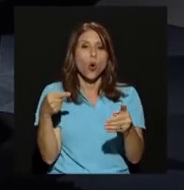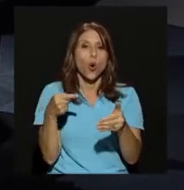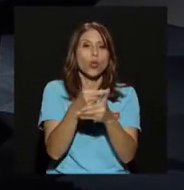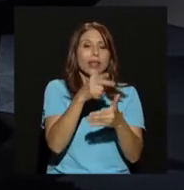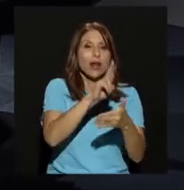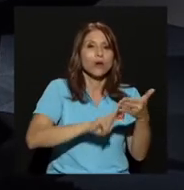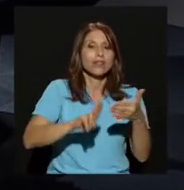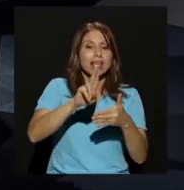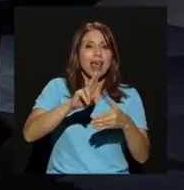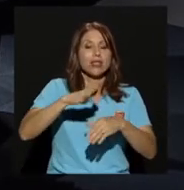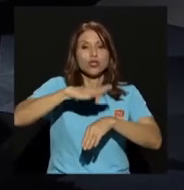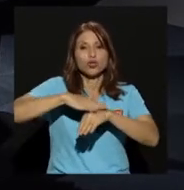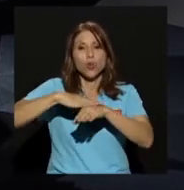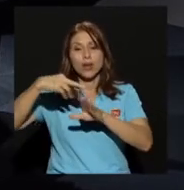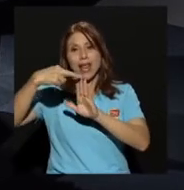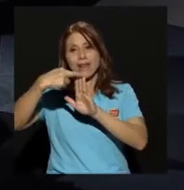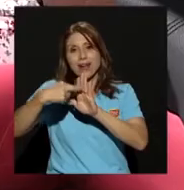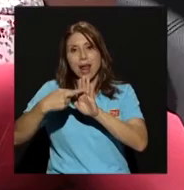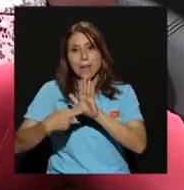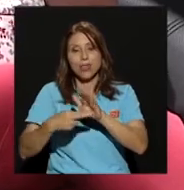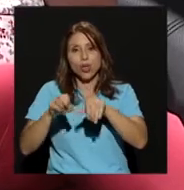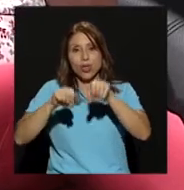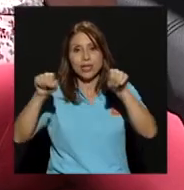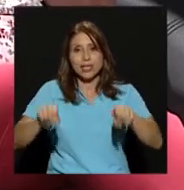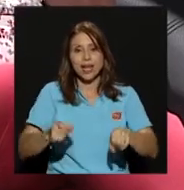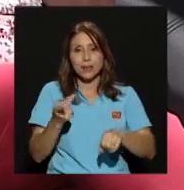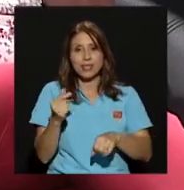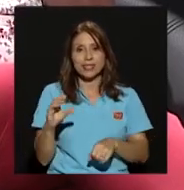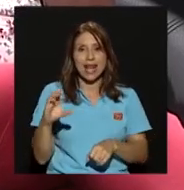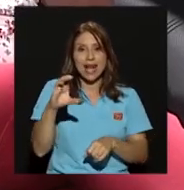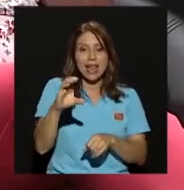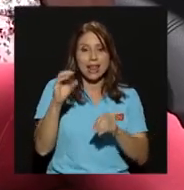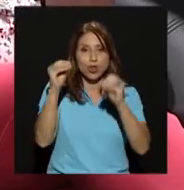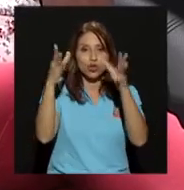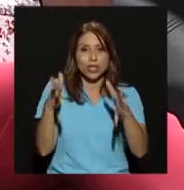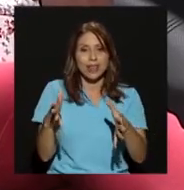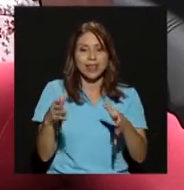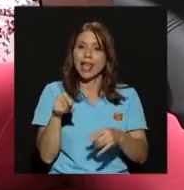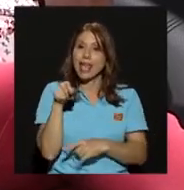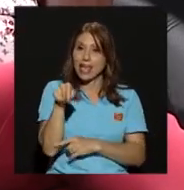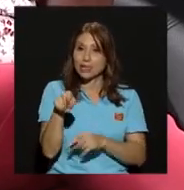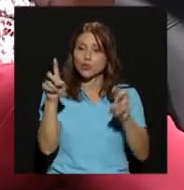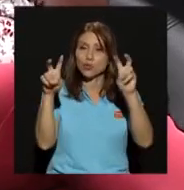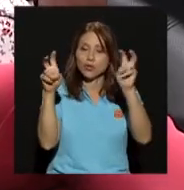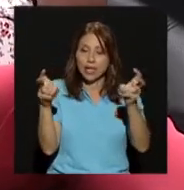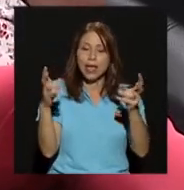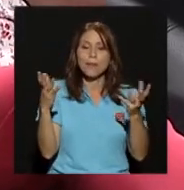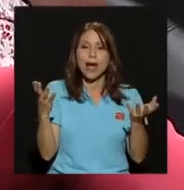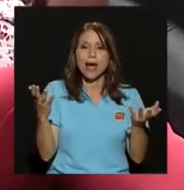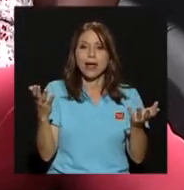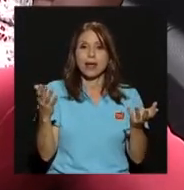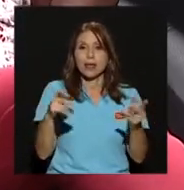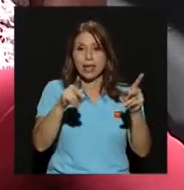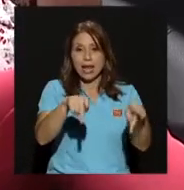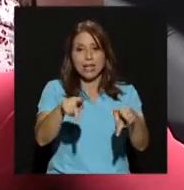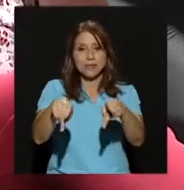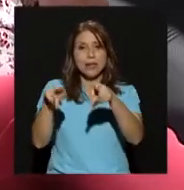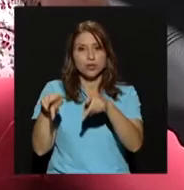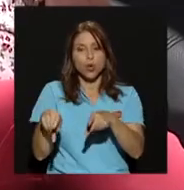reglamento de régimen salarial docente. Ese es un tema que yo creo que las personas, esos